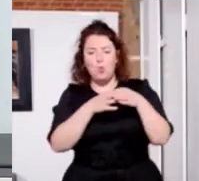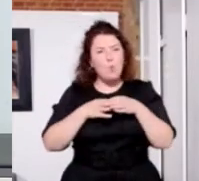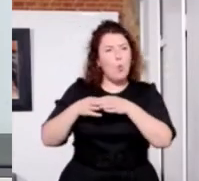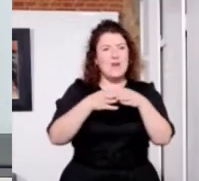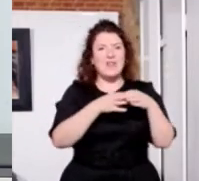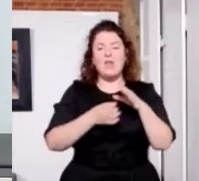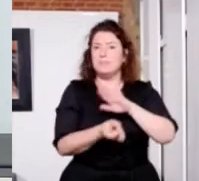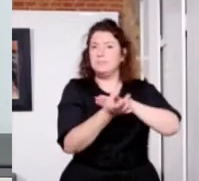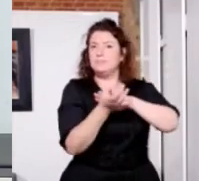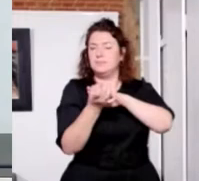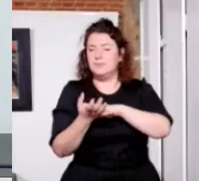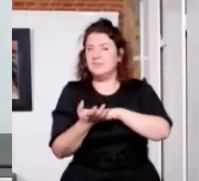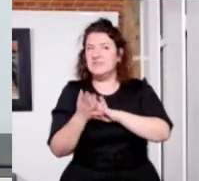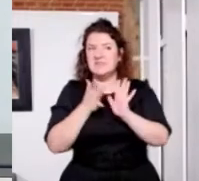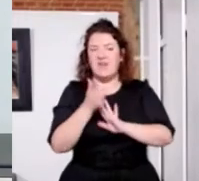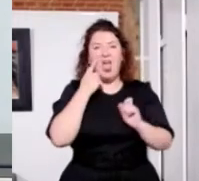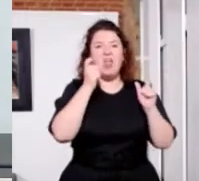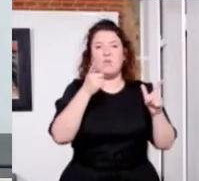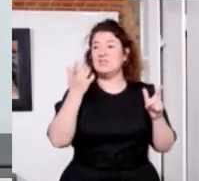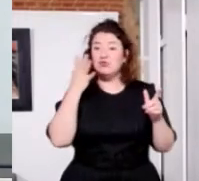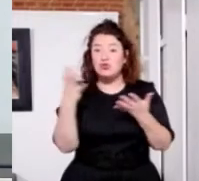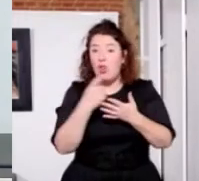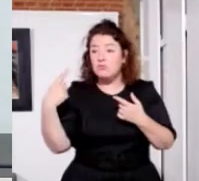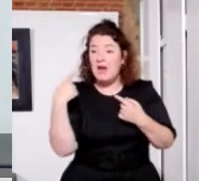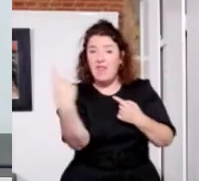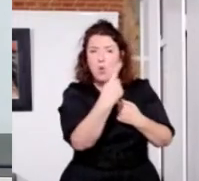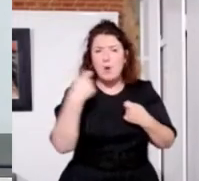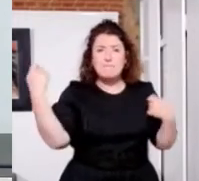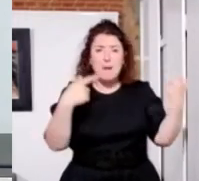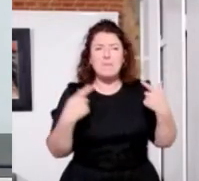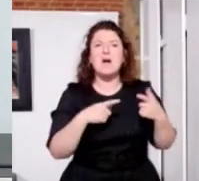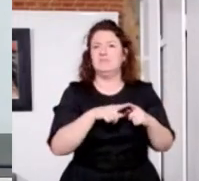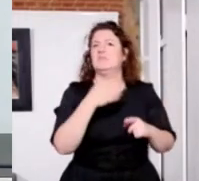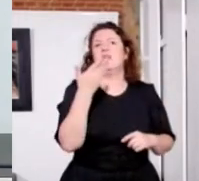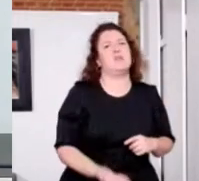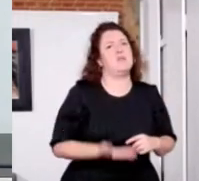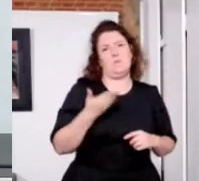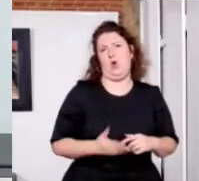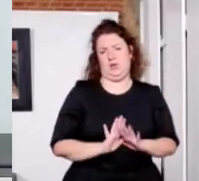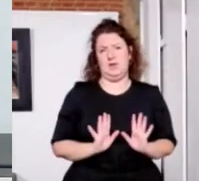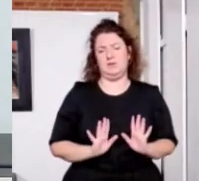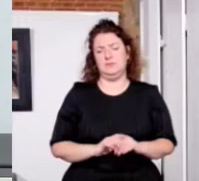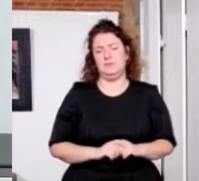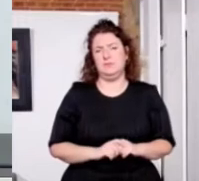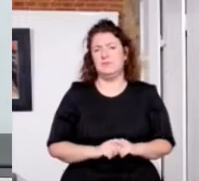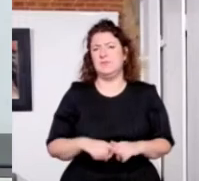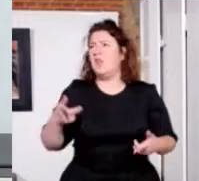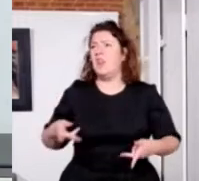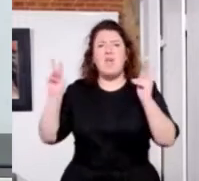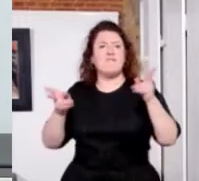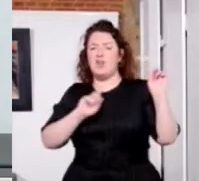las aportaciones de todos son necesarias. Y no va por libre, sino en el marco de organizaciones, entidades que